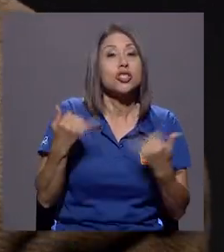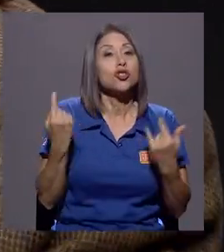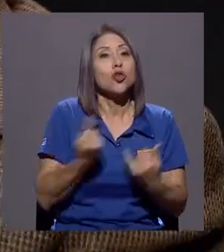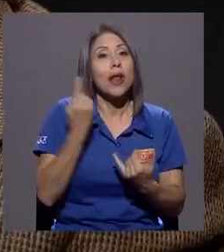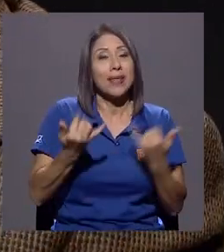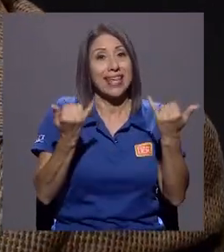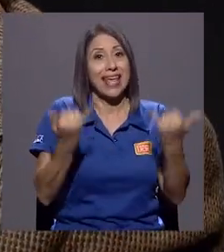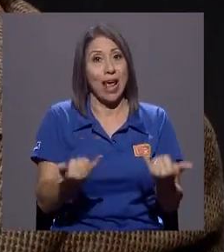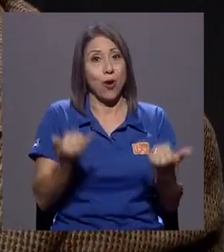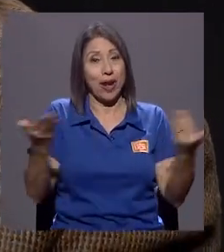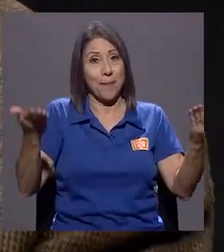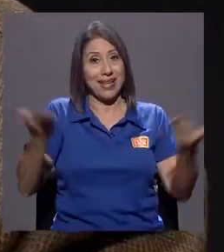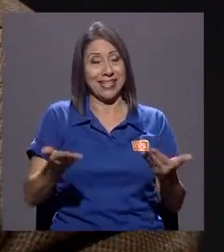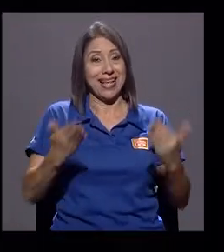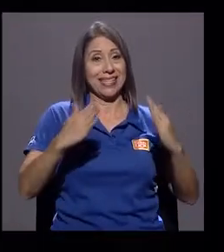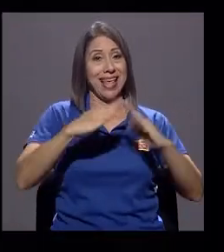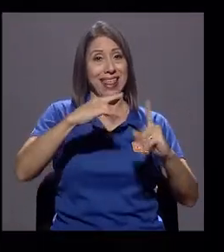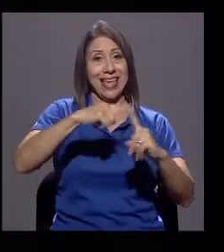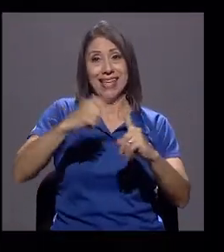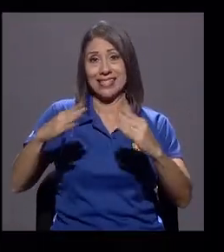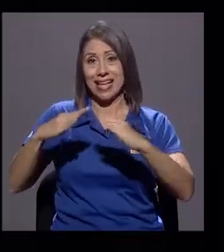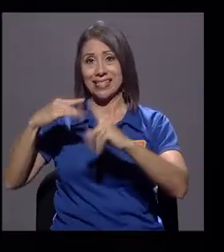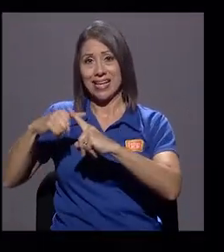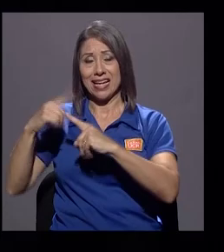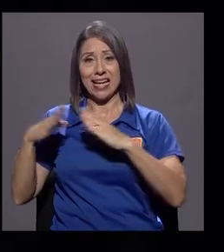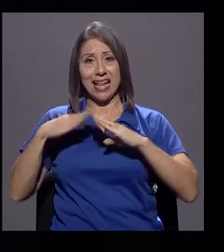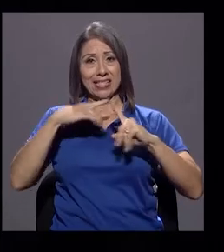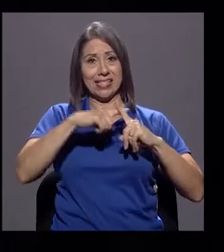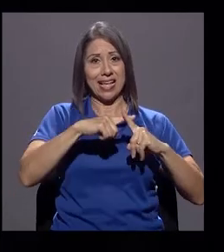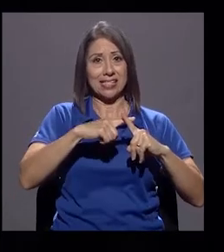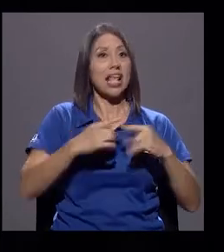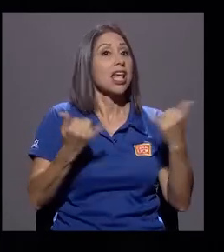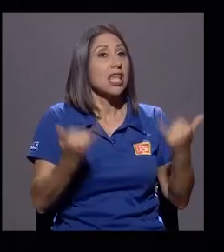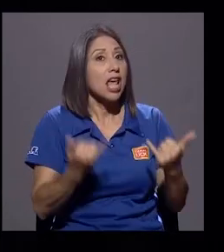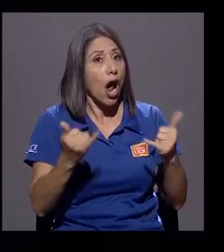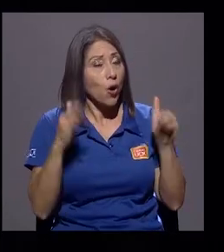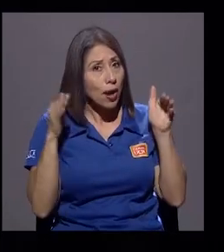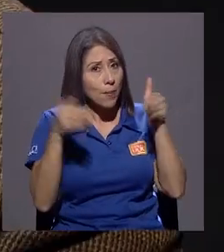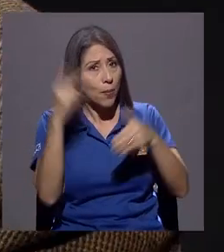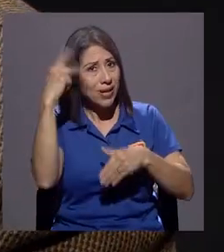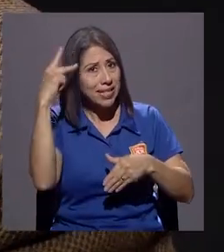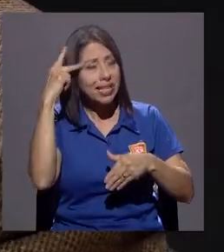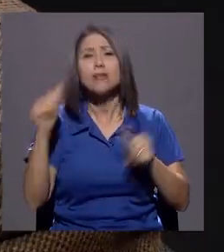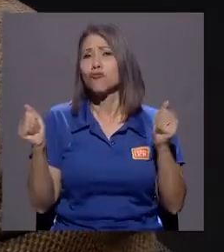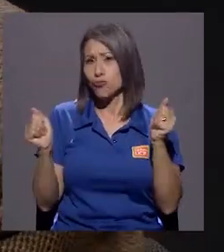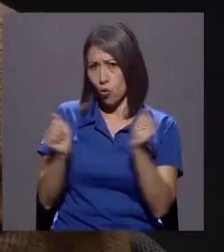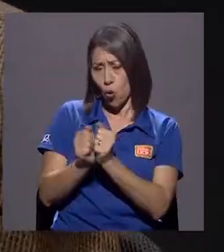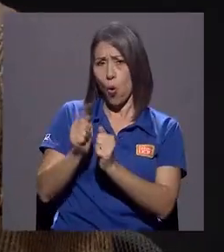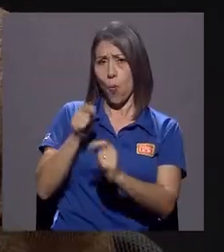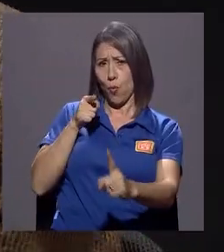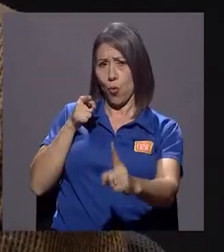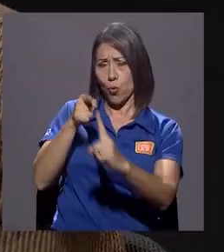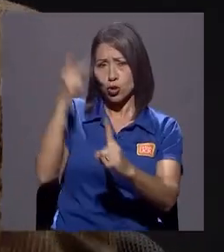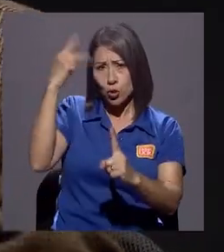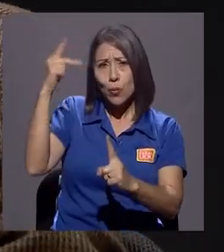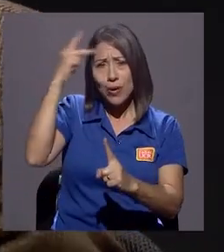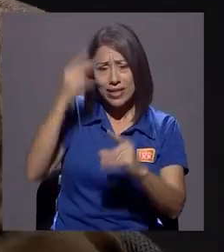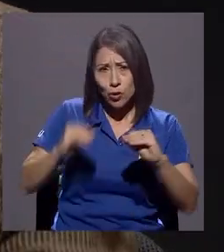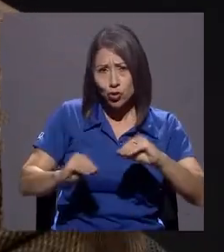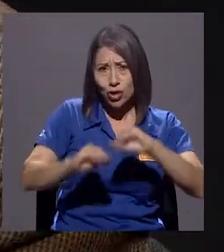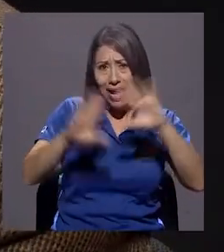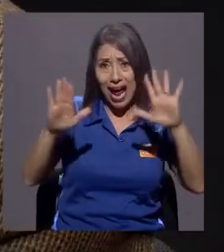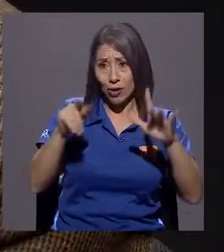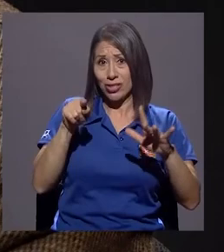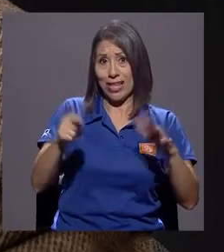iglesias que era politizadas sí por supuesto y con propósitos políticos claros y que están ahí presentes en el